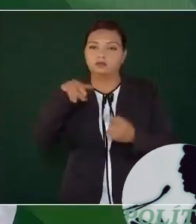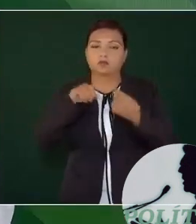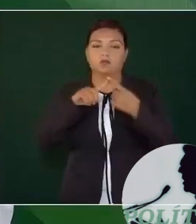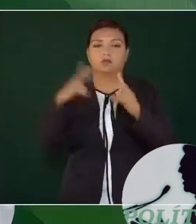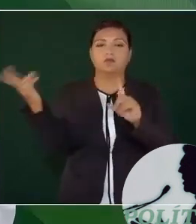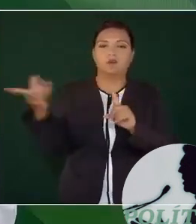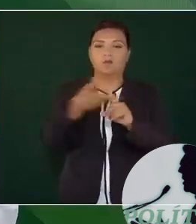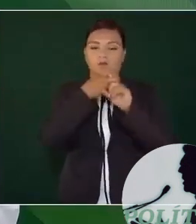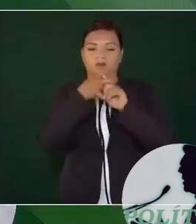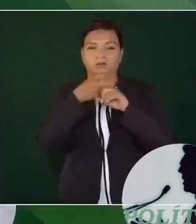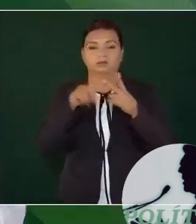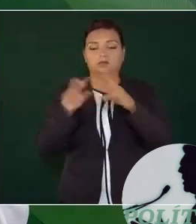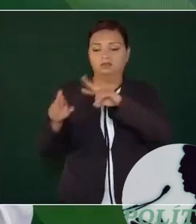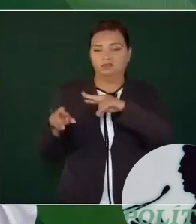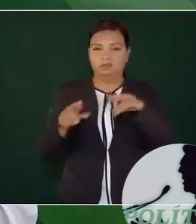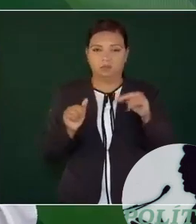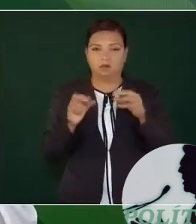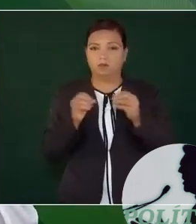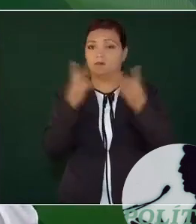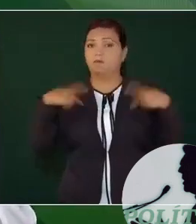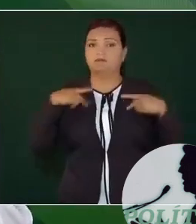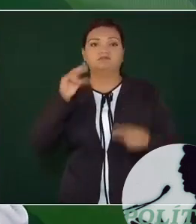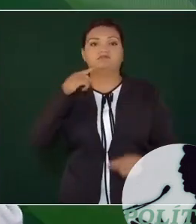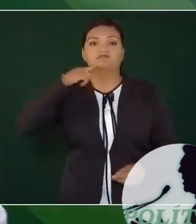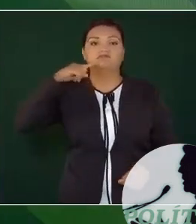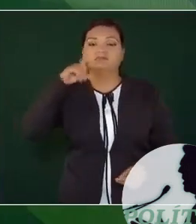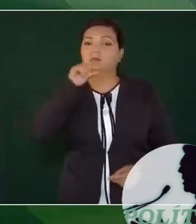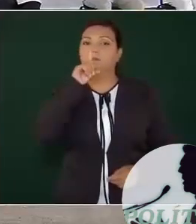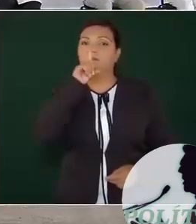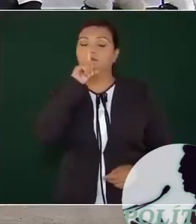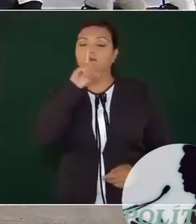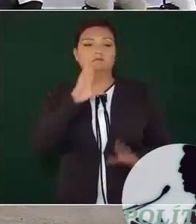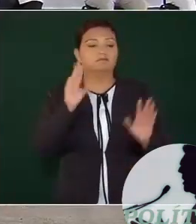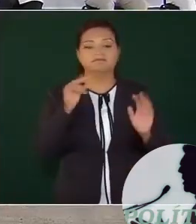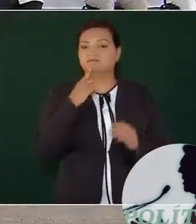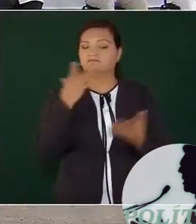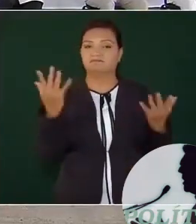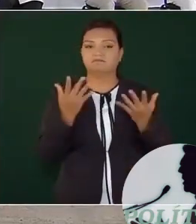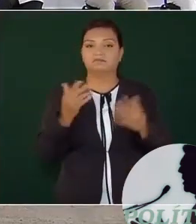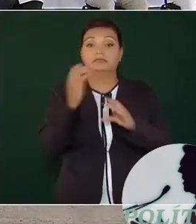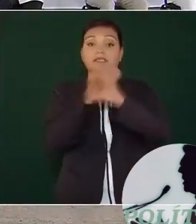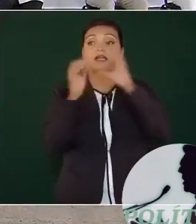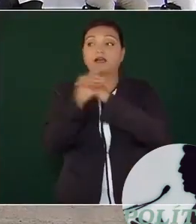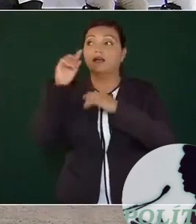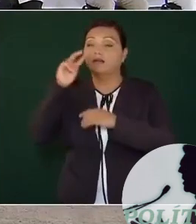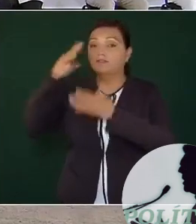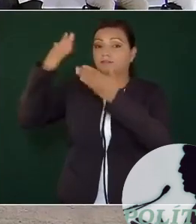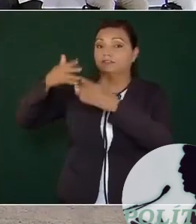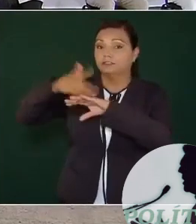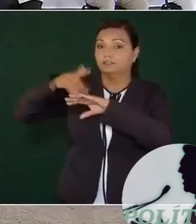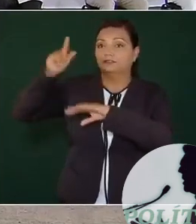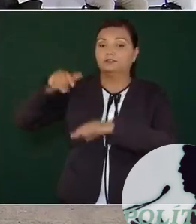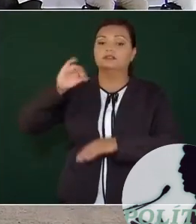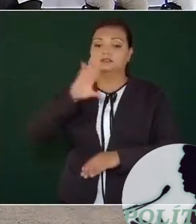robos, que mucha gente no denuncia, pero en este caso sí refleja